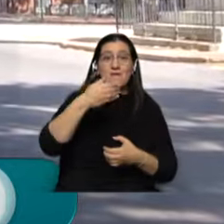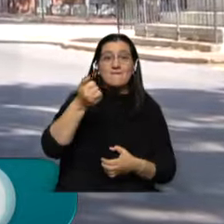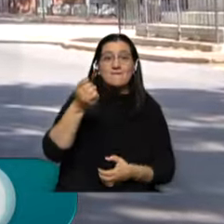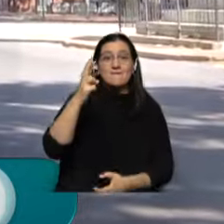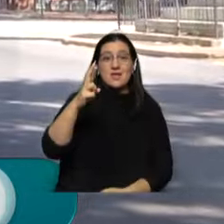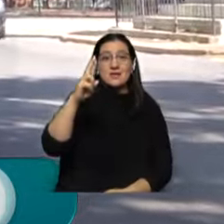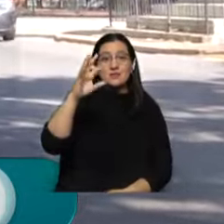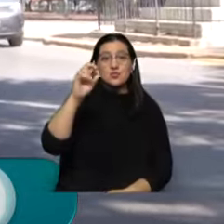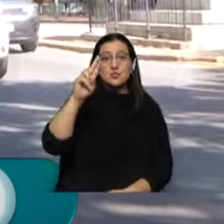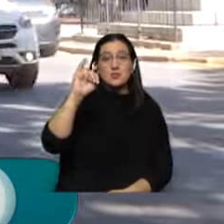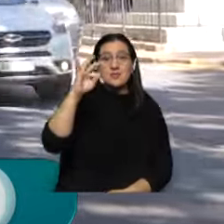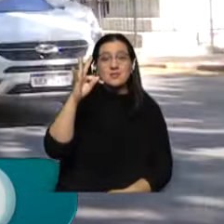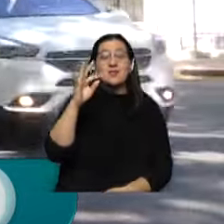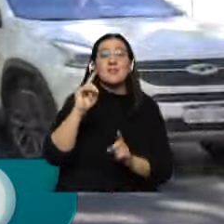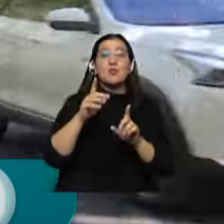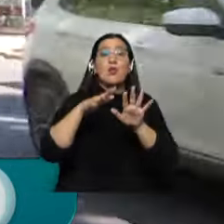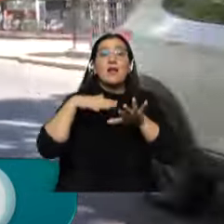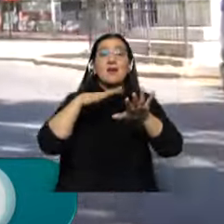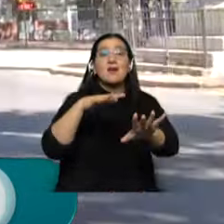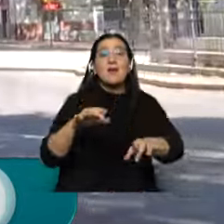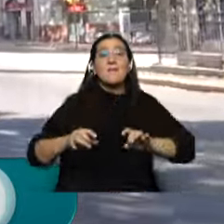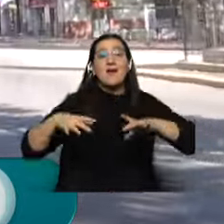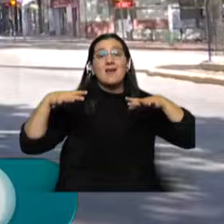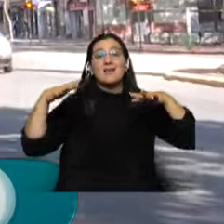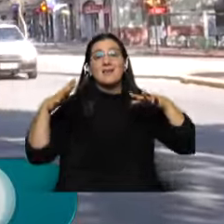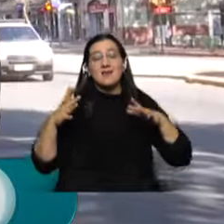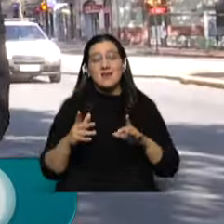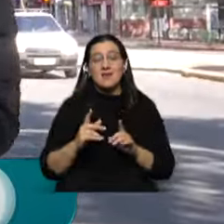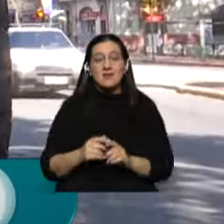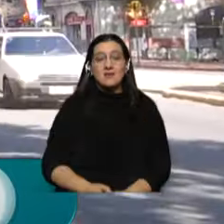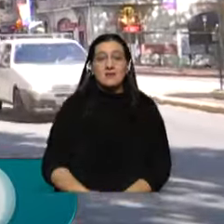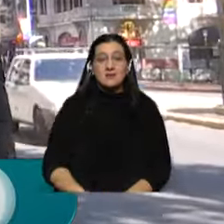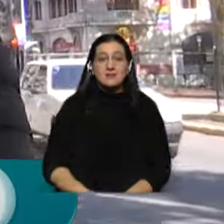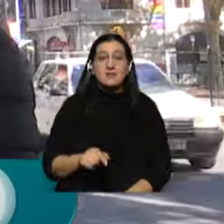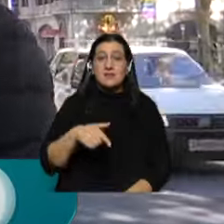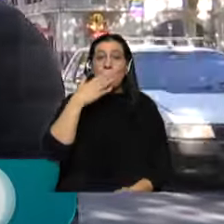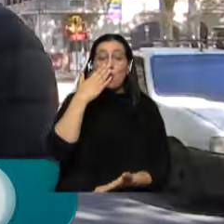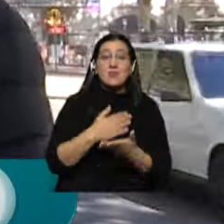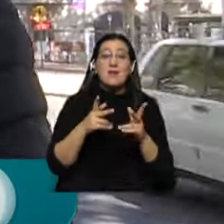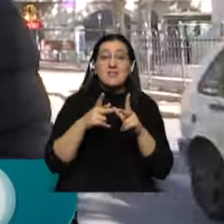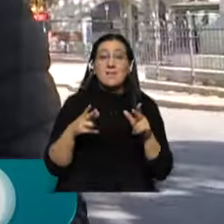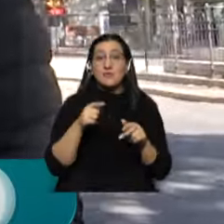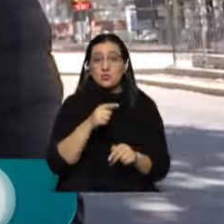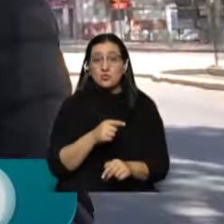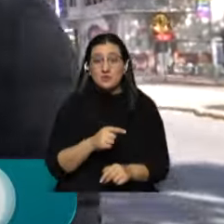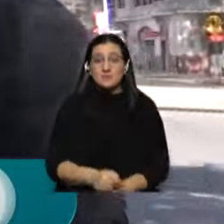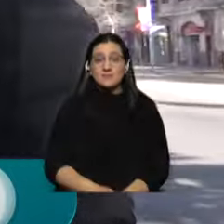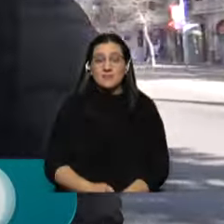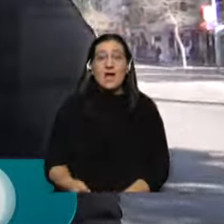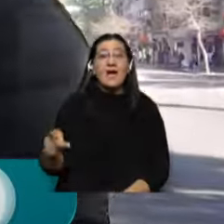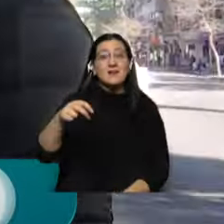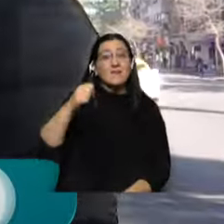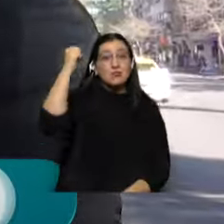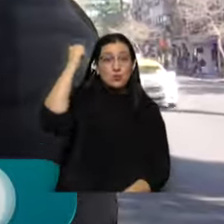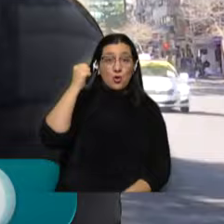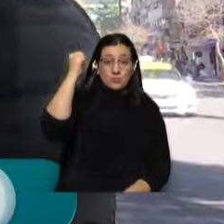con la Caravana Mágica, que también tiene un mensaje muy distinto, un Gustavo renovado, ¿no? Y esta última etapa tuya. Arriba de un micro, arriba